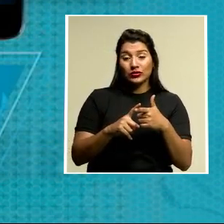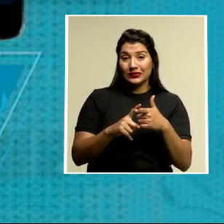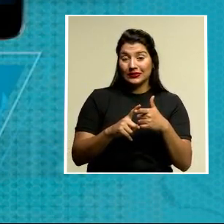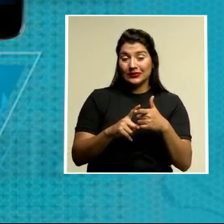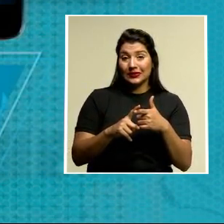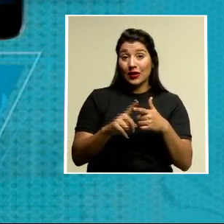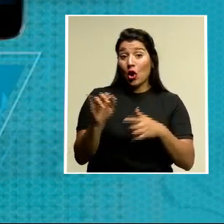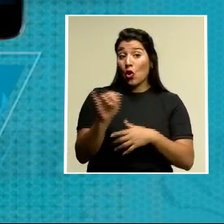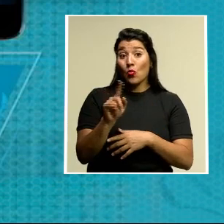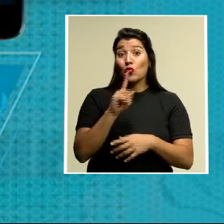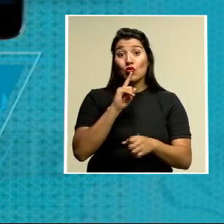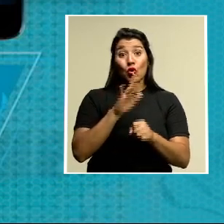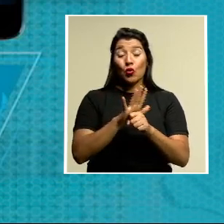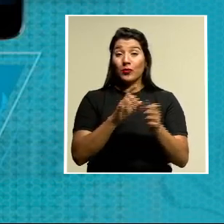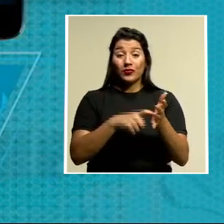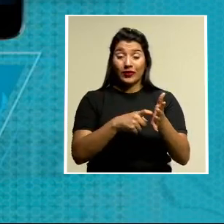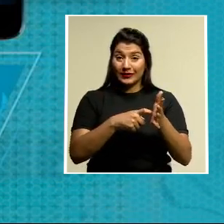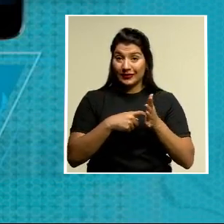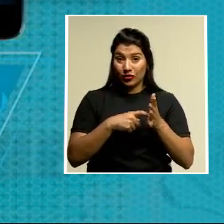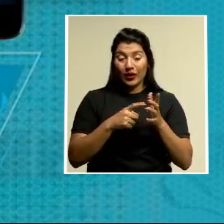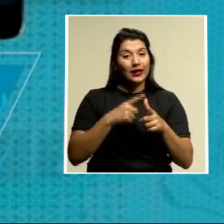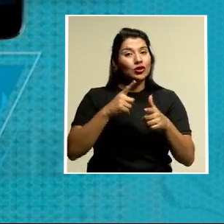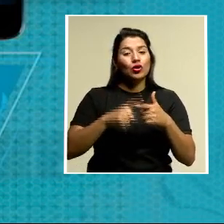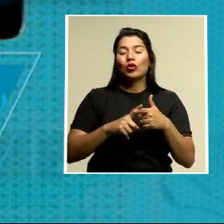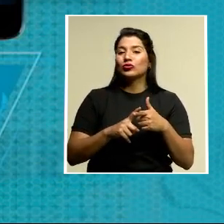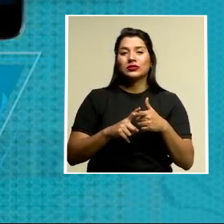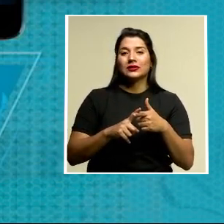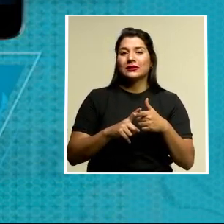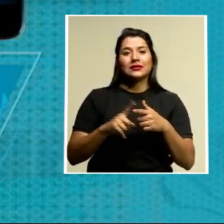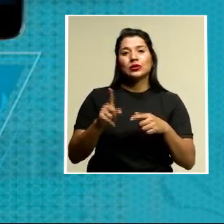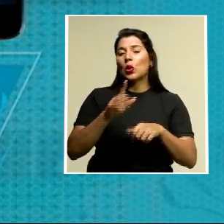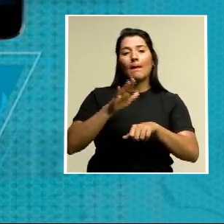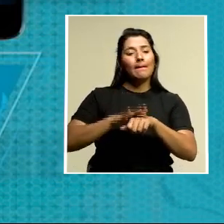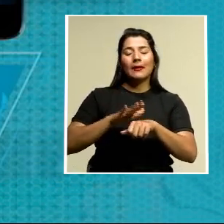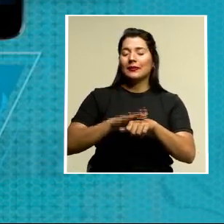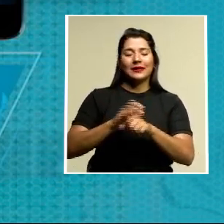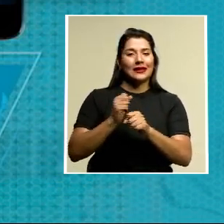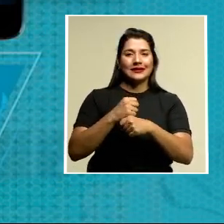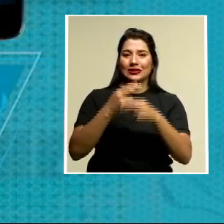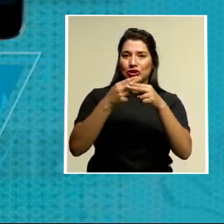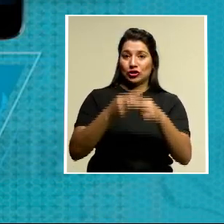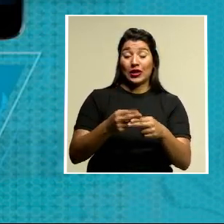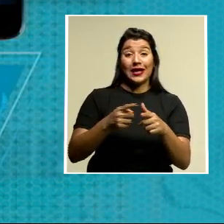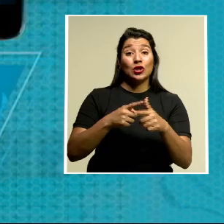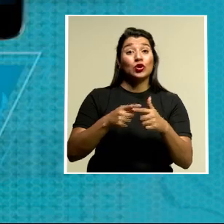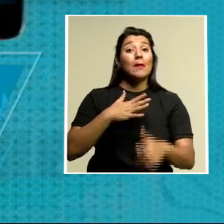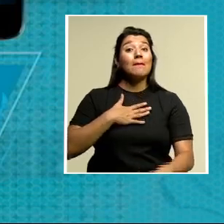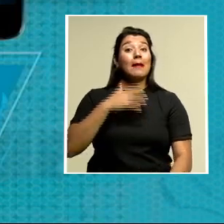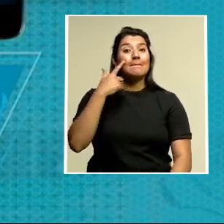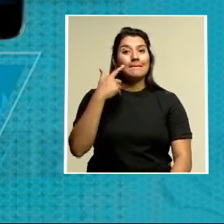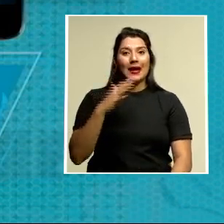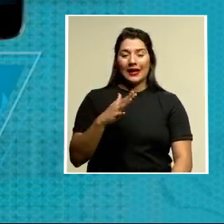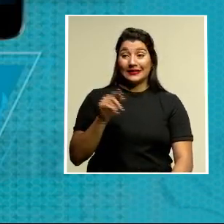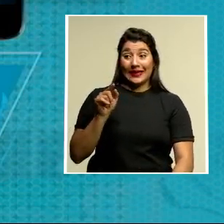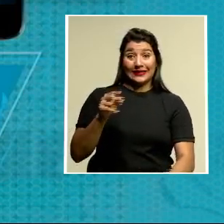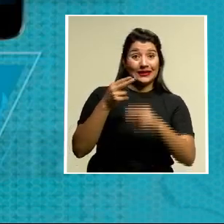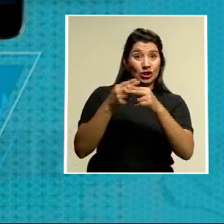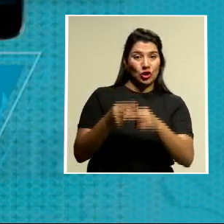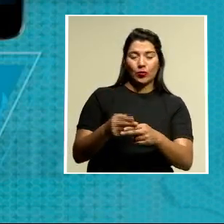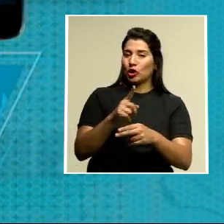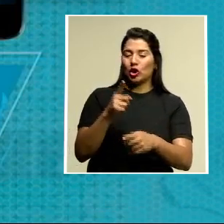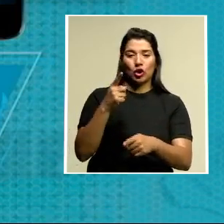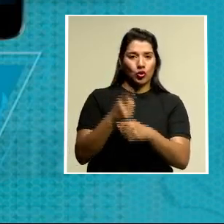embajadores es potestad del Consejo de Gobierno, en este caso en particular, la ley establece que debe ser por una recomendación vinculante